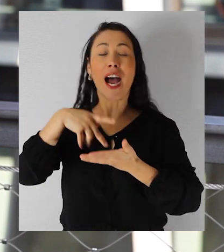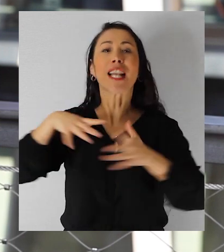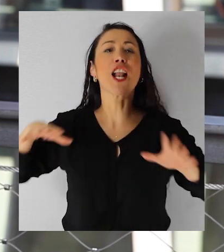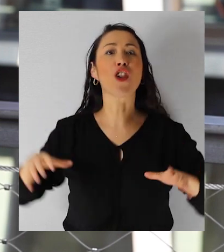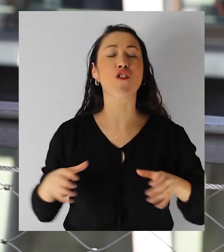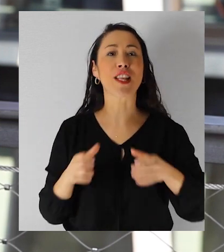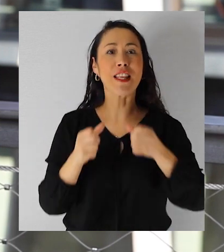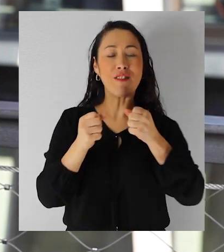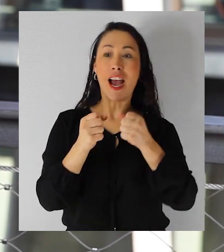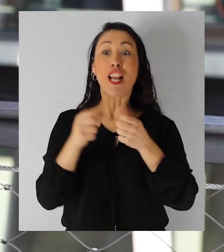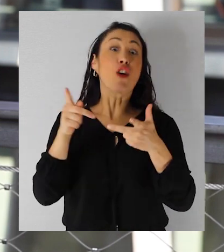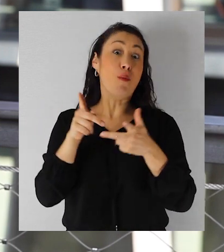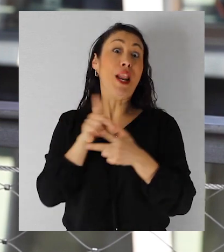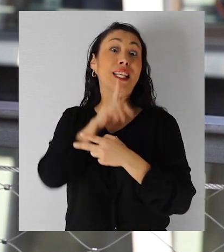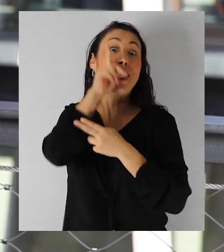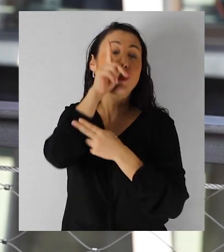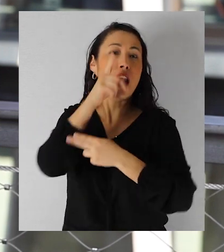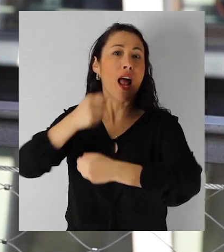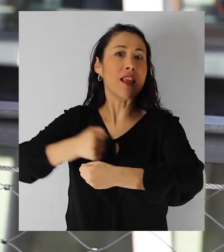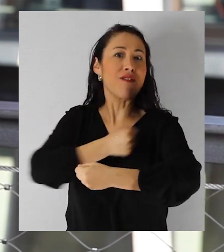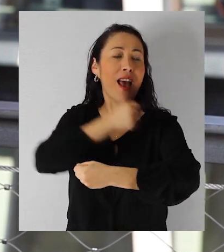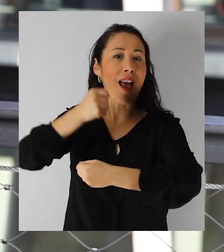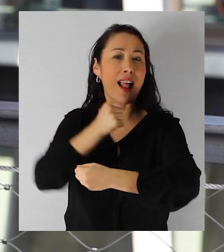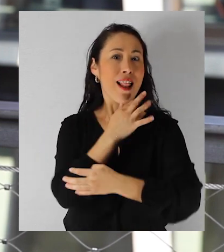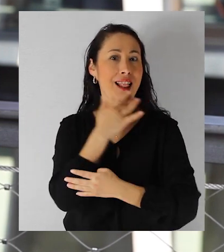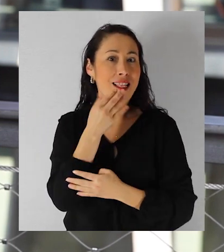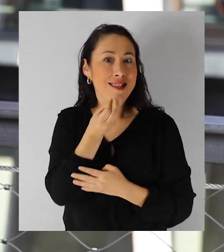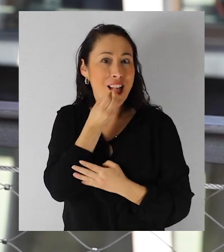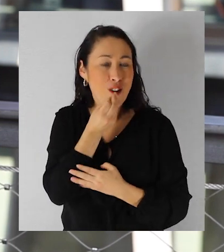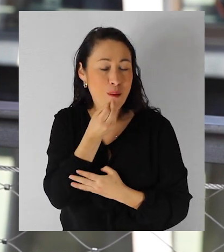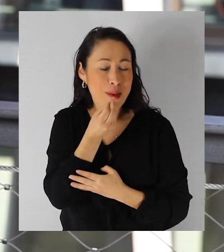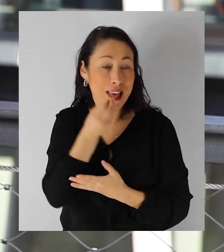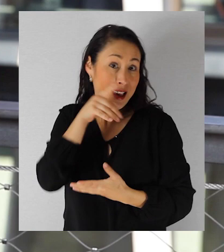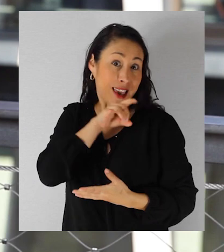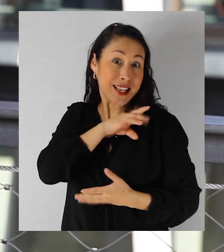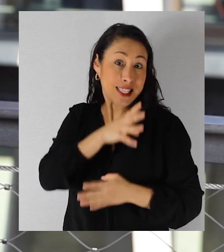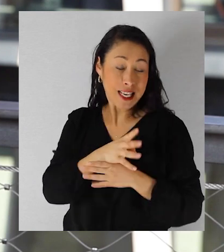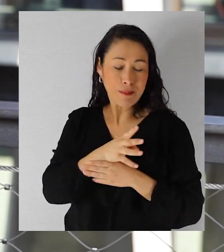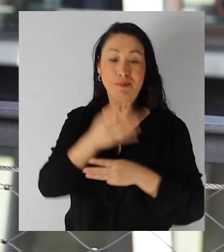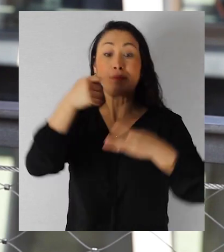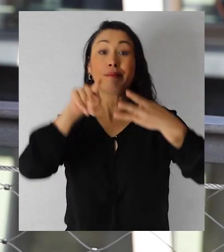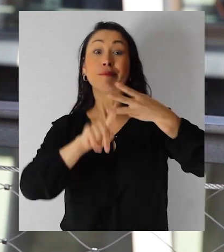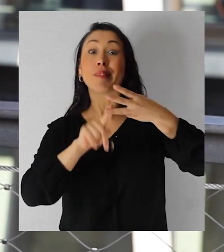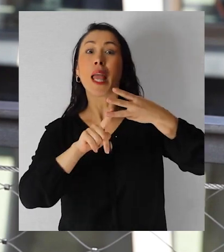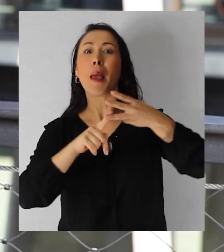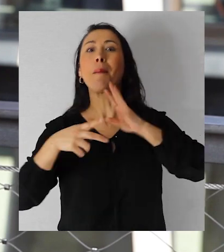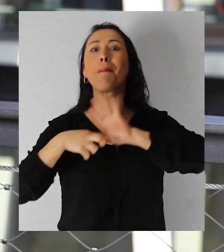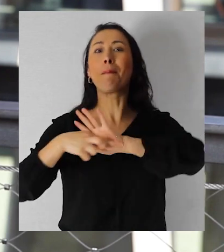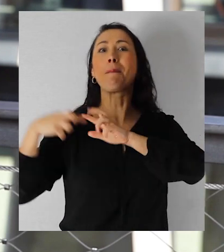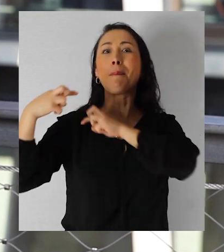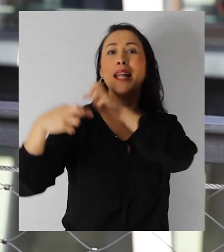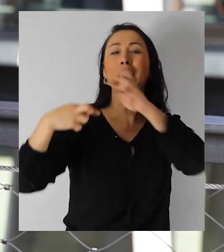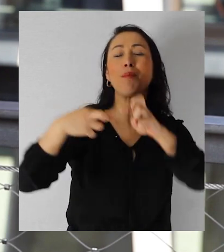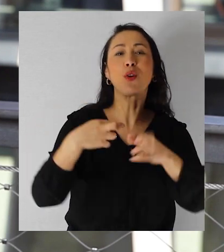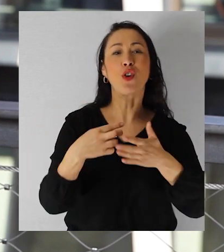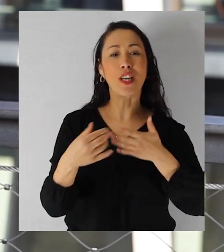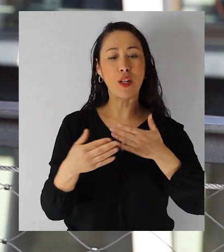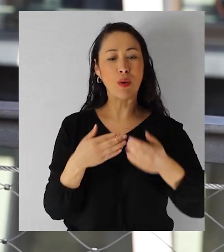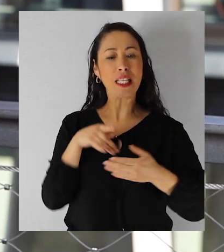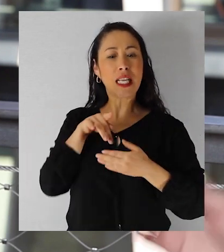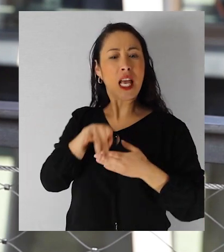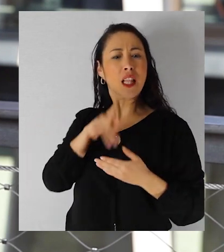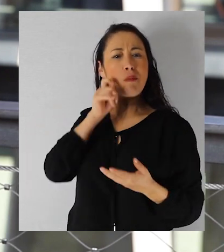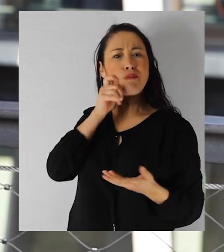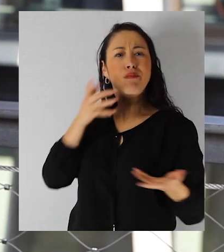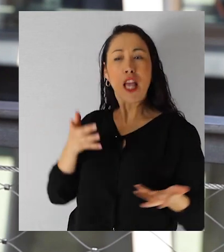el aspecto culinario, las distintas comidas que se comen en Chile, y asimismo también está el patrimonio natural, que en el fondo se refiere a